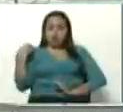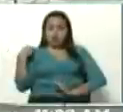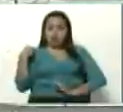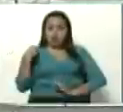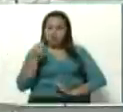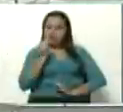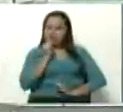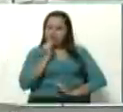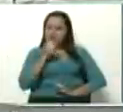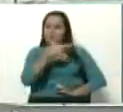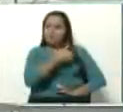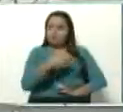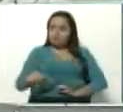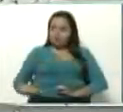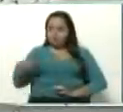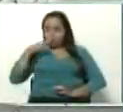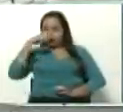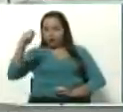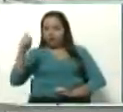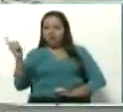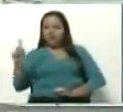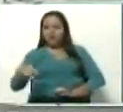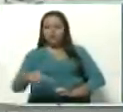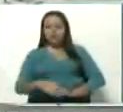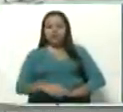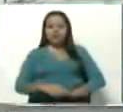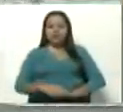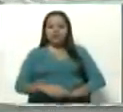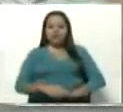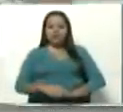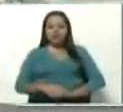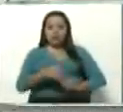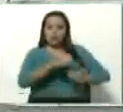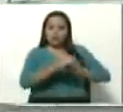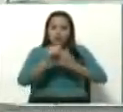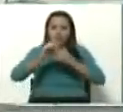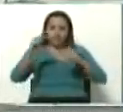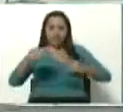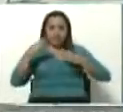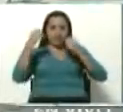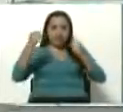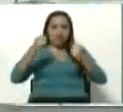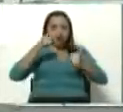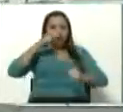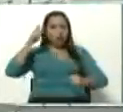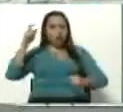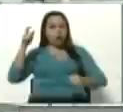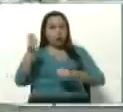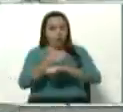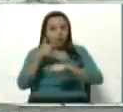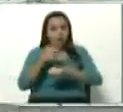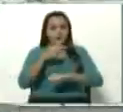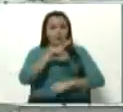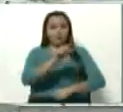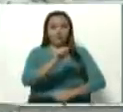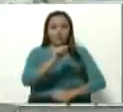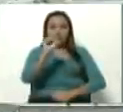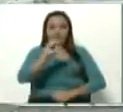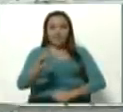nuestro presidente Nicolás Maduro, sino nuestro conductor de victorias, el gobernador José Vázquez.